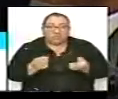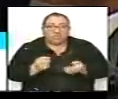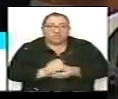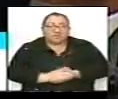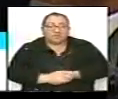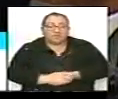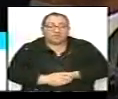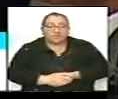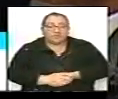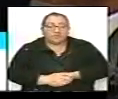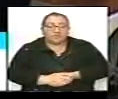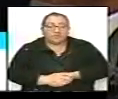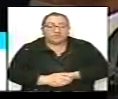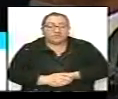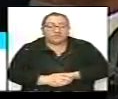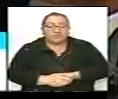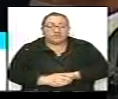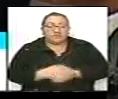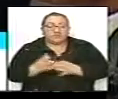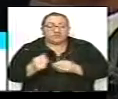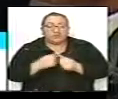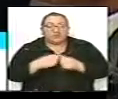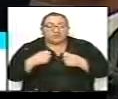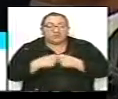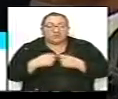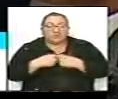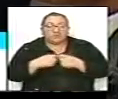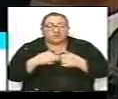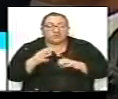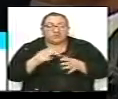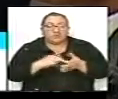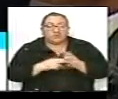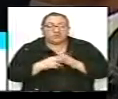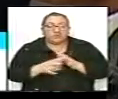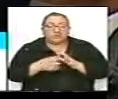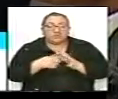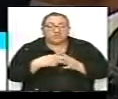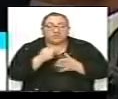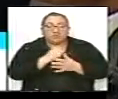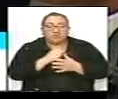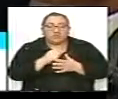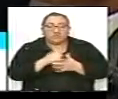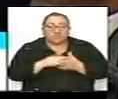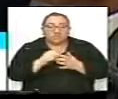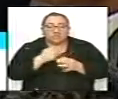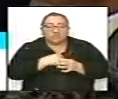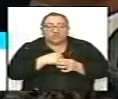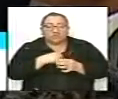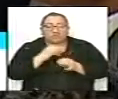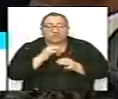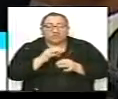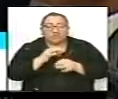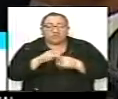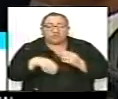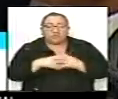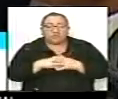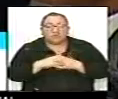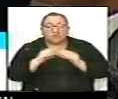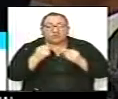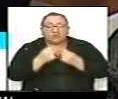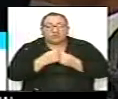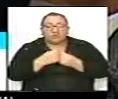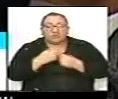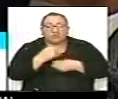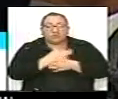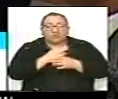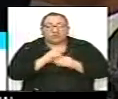se traslada justamente a las redes, y es en las redes en donde uno se va tomando noticia de lo que dicen sus propios militantes en cada uno de los grupos que se